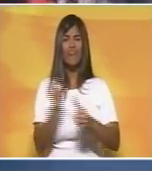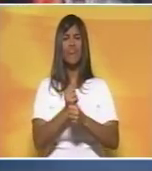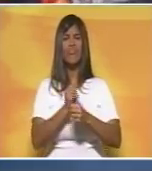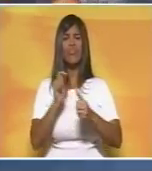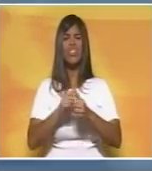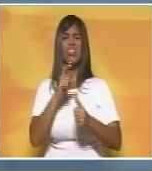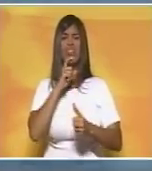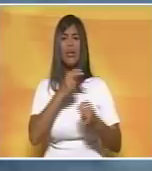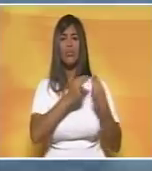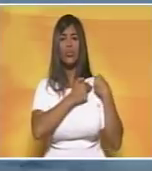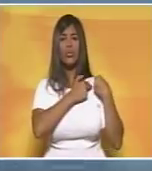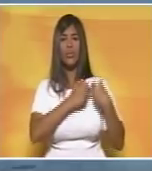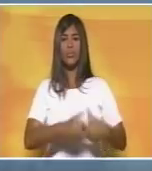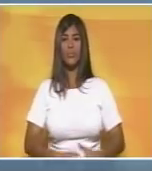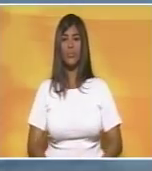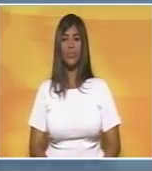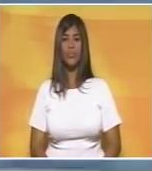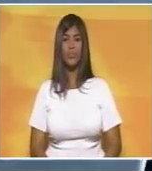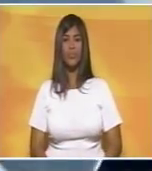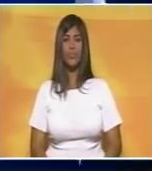las responsabilidades.